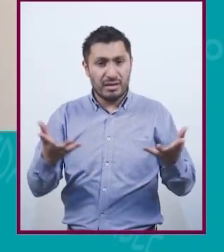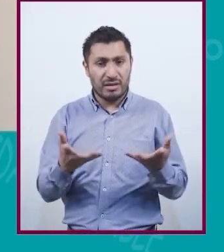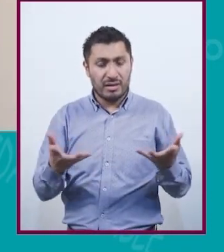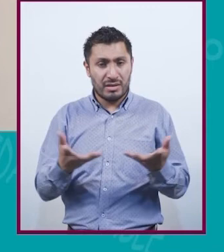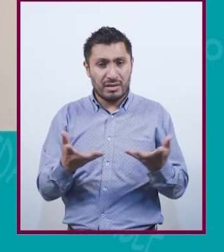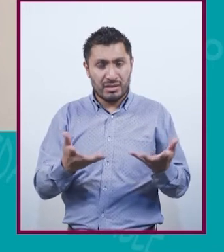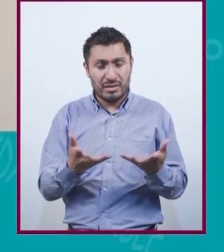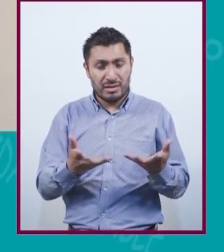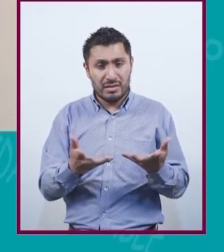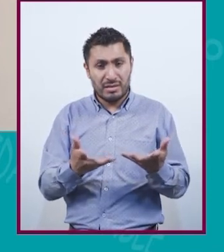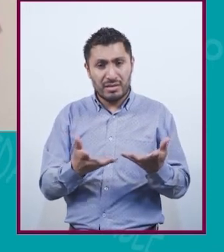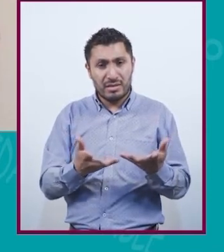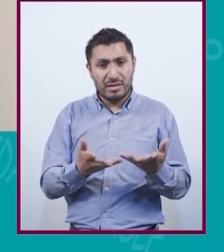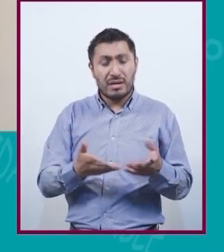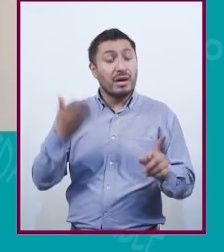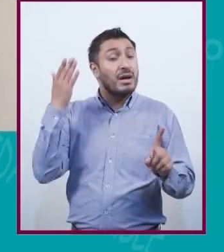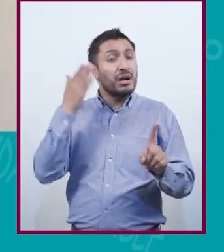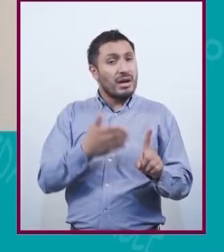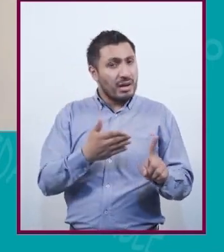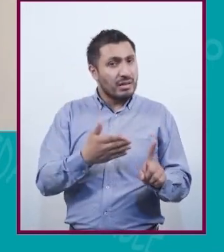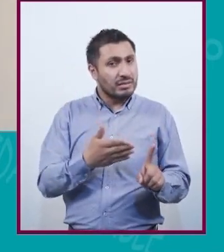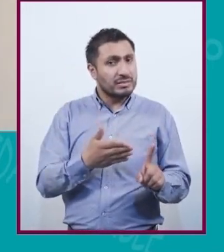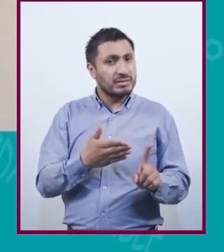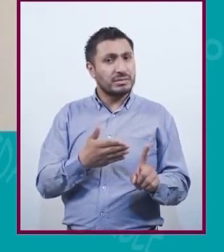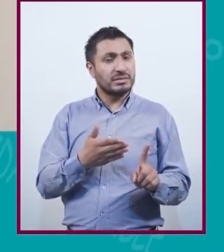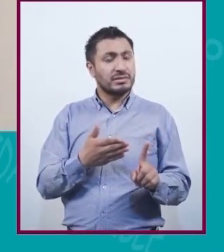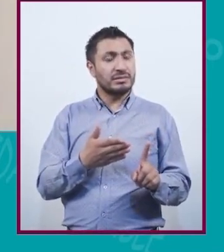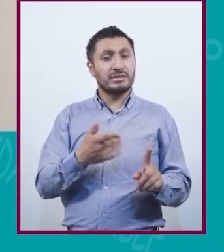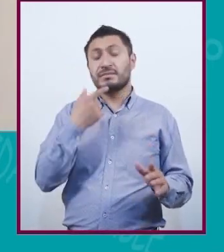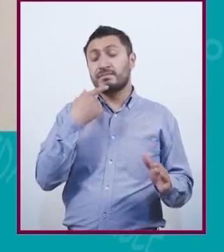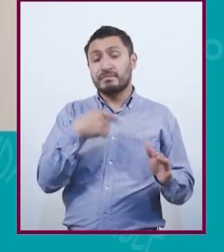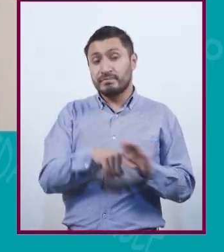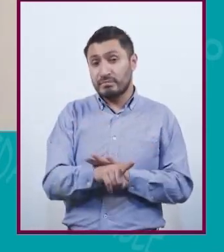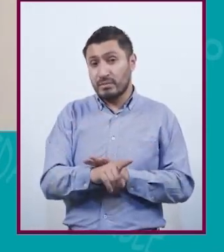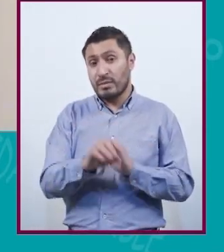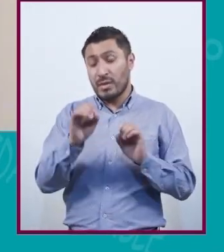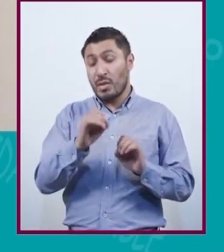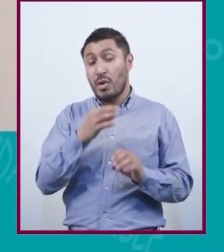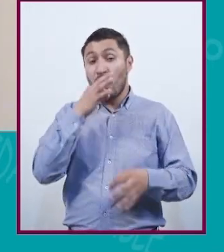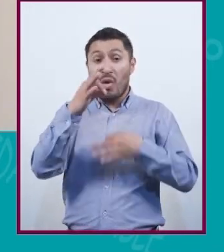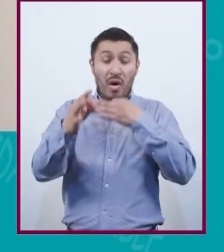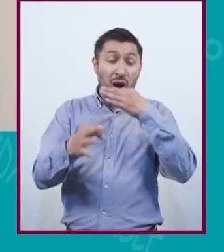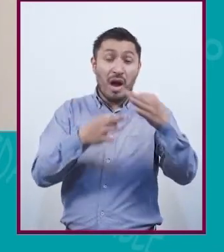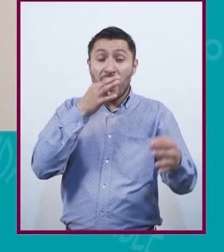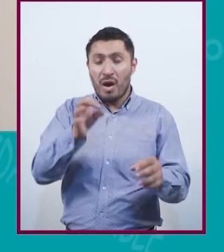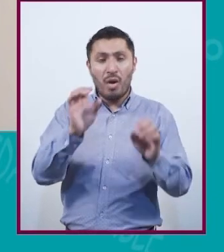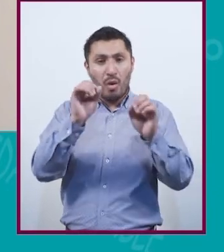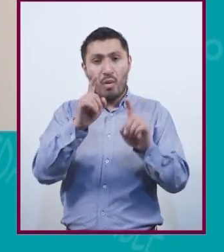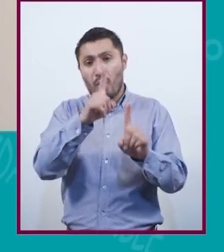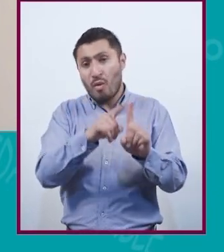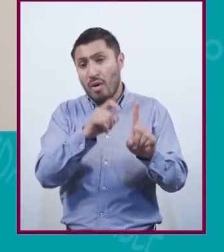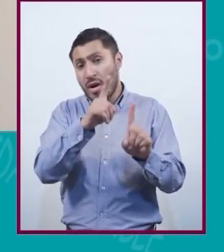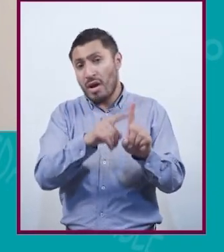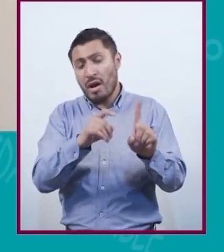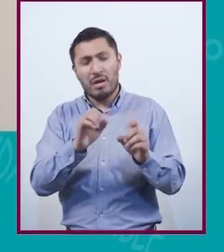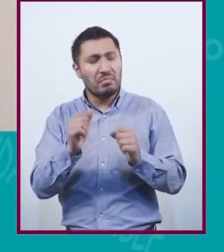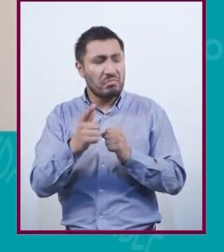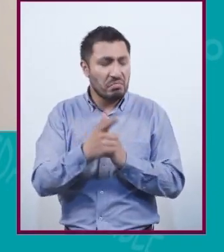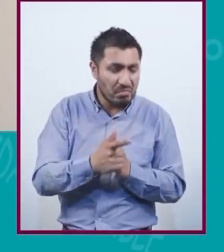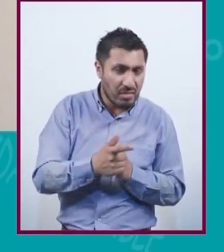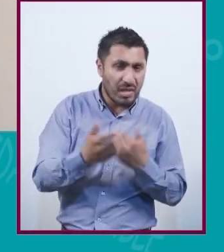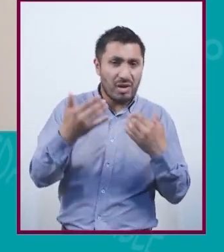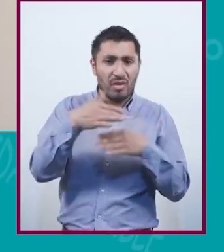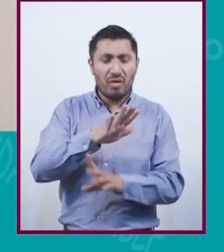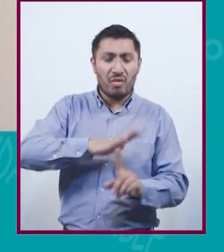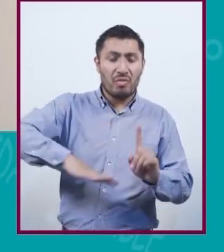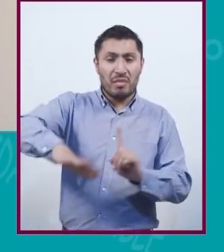normalmente se hace, no siempre, pero normalmente se hace con el objetivo de denunciar o advertir o